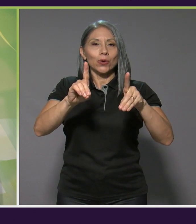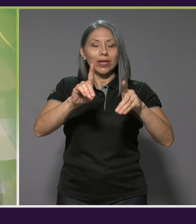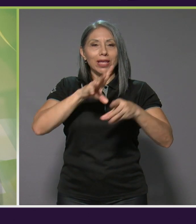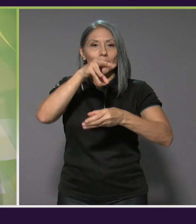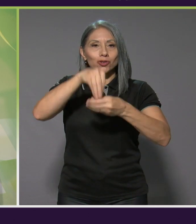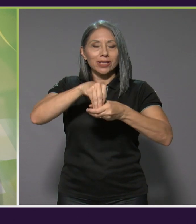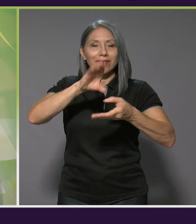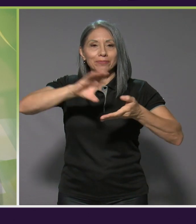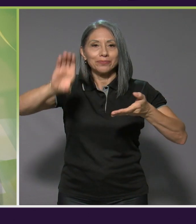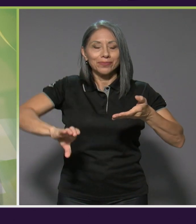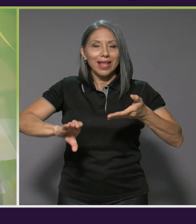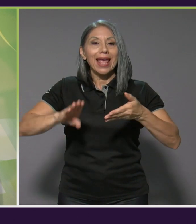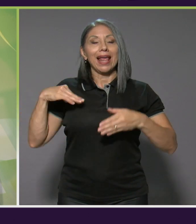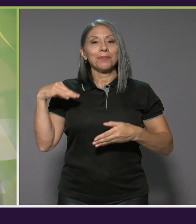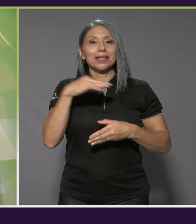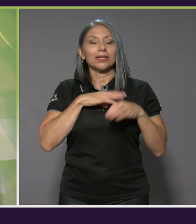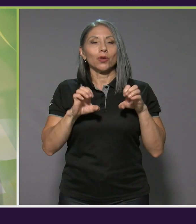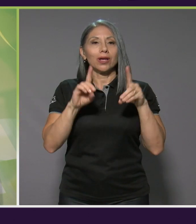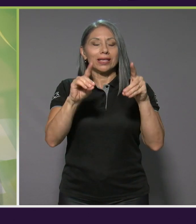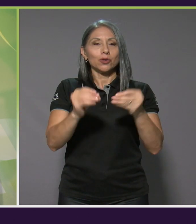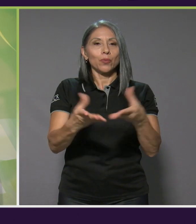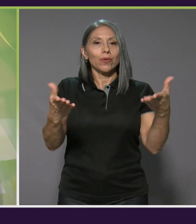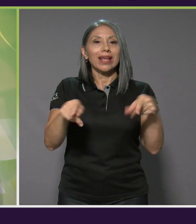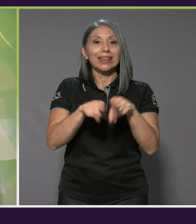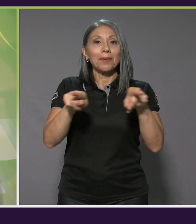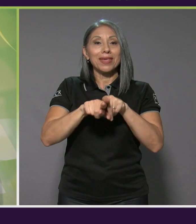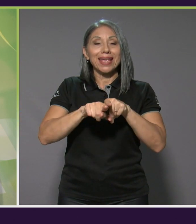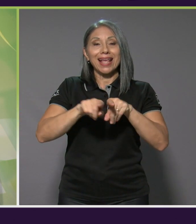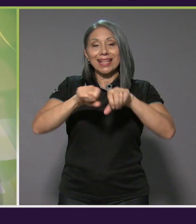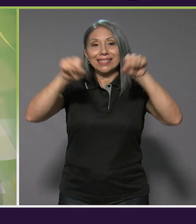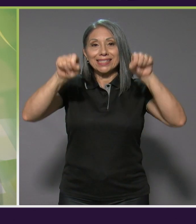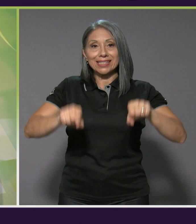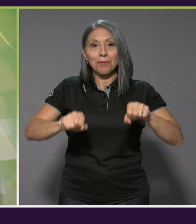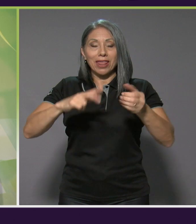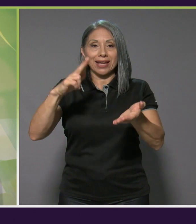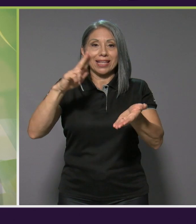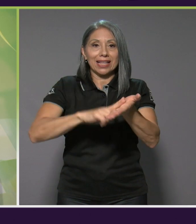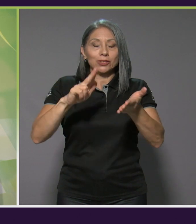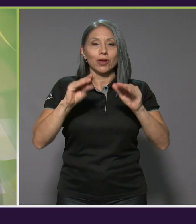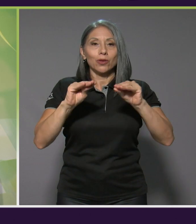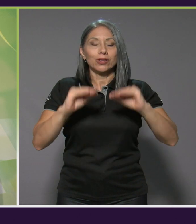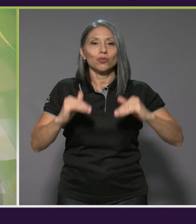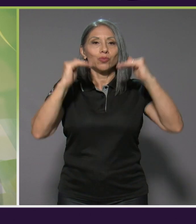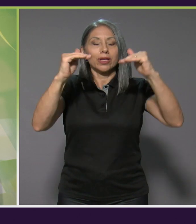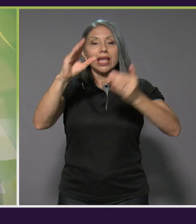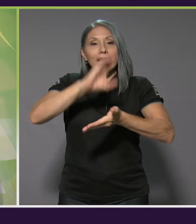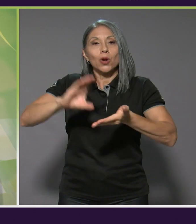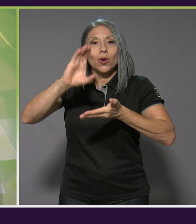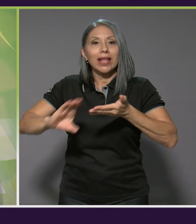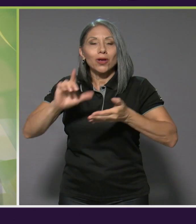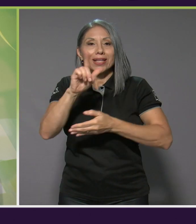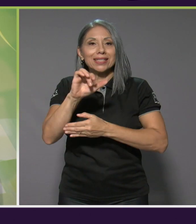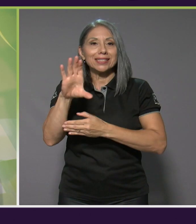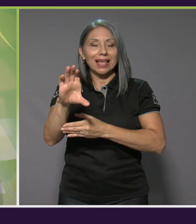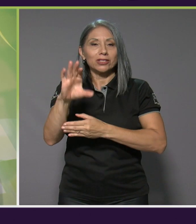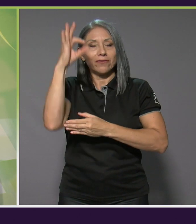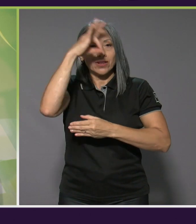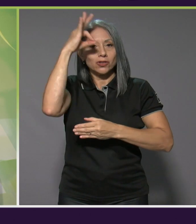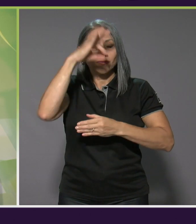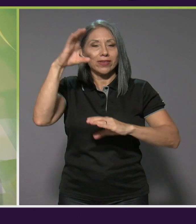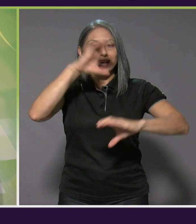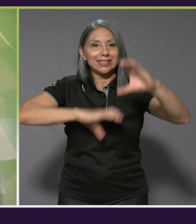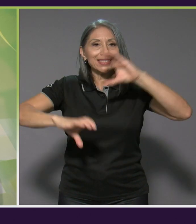y el Sistema Nacional de Acreditación de la Educación Superior y el Colegio de Licenciados y Profesores en Letras, Filosofía, Ciencias y